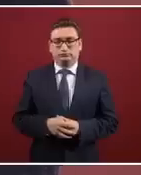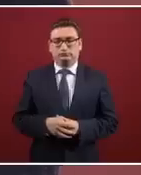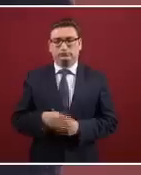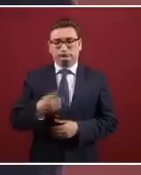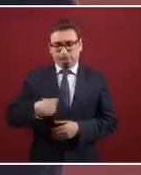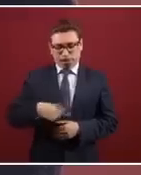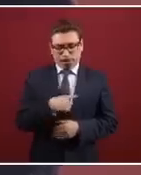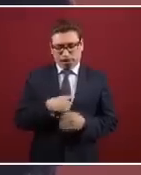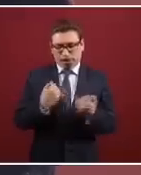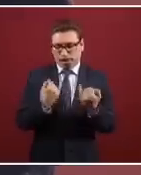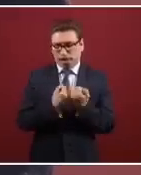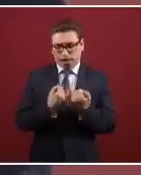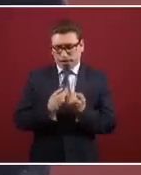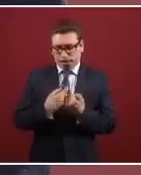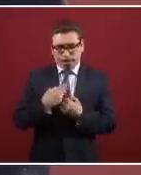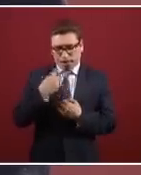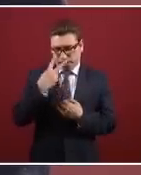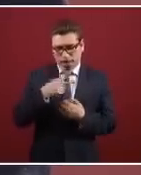ser uniformes.